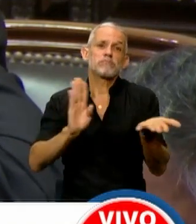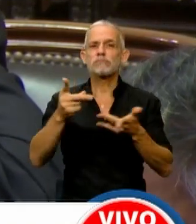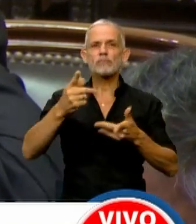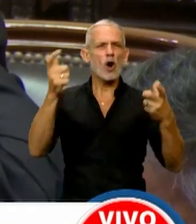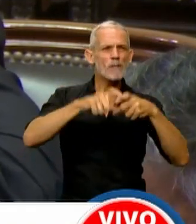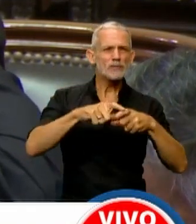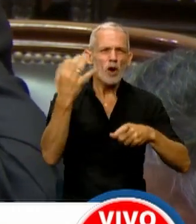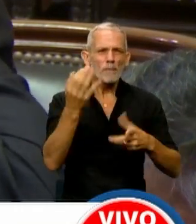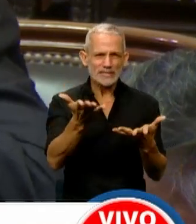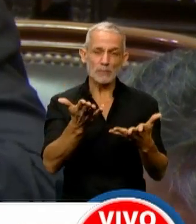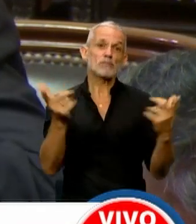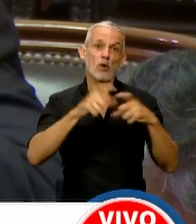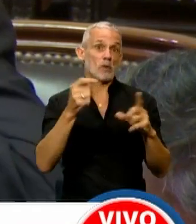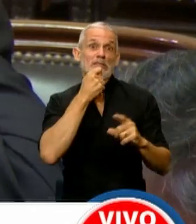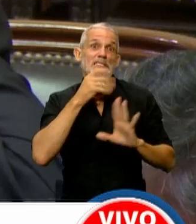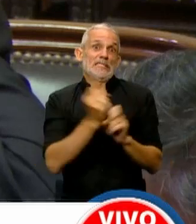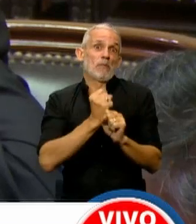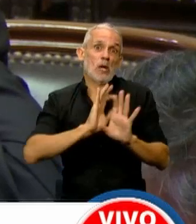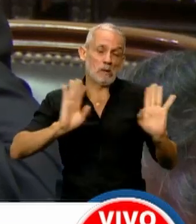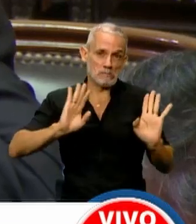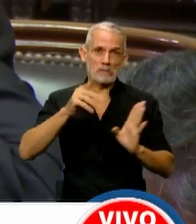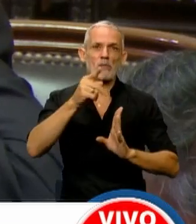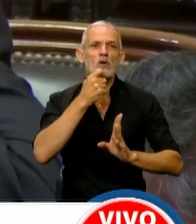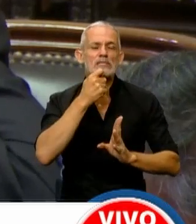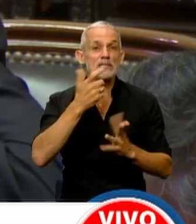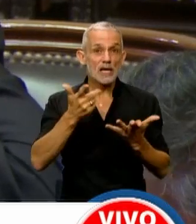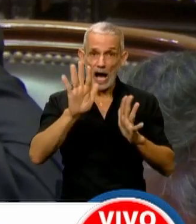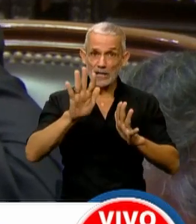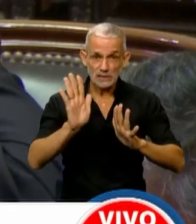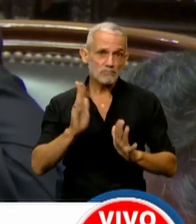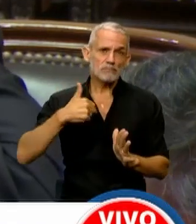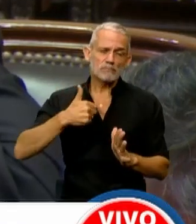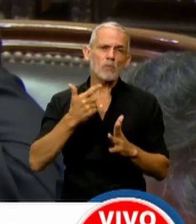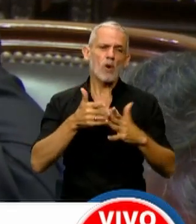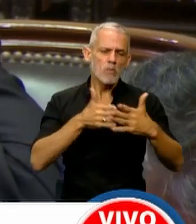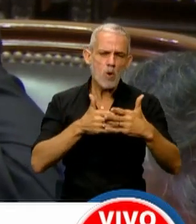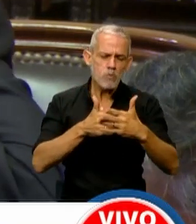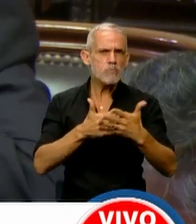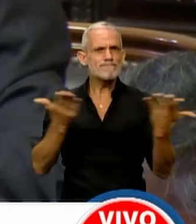de esta comisión y, bueno, si se aprueba, por supuesto, ¿no? Pero me parece que es la forma de